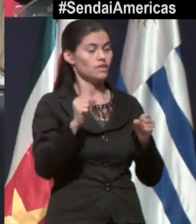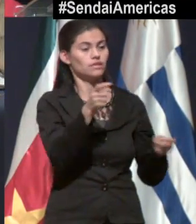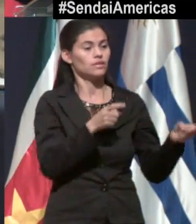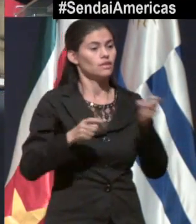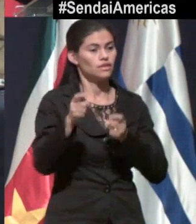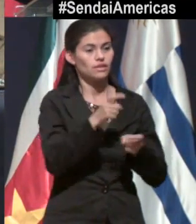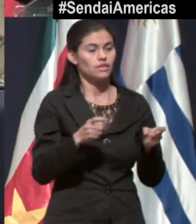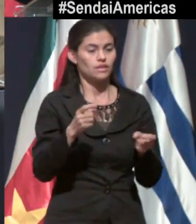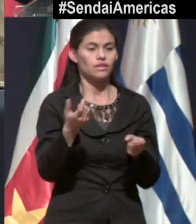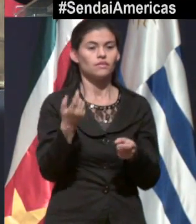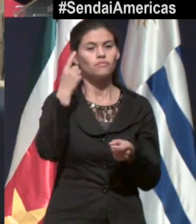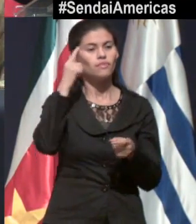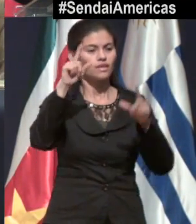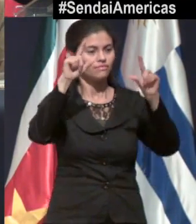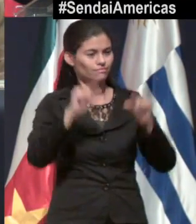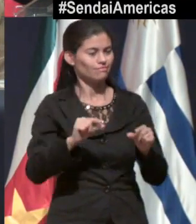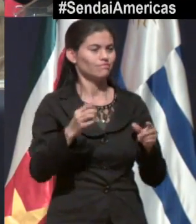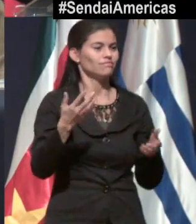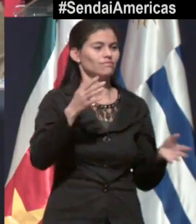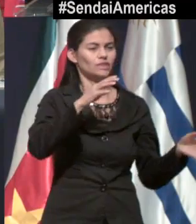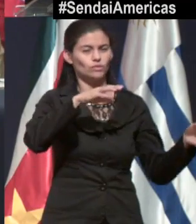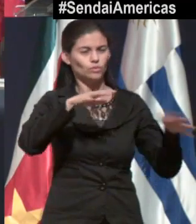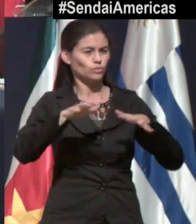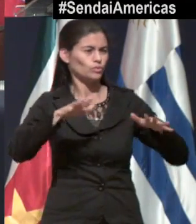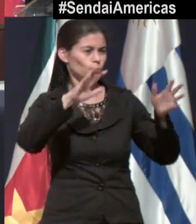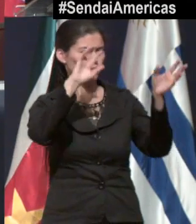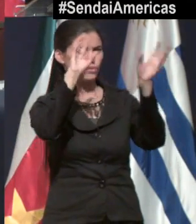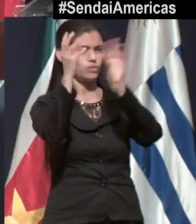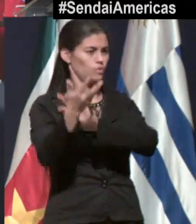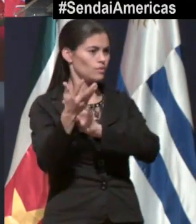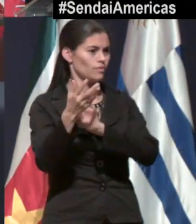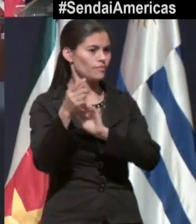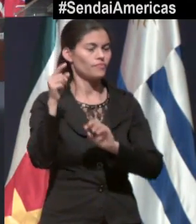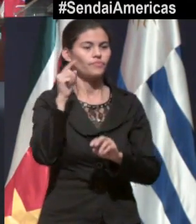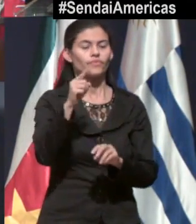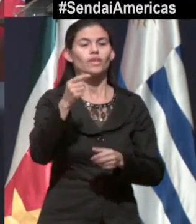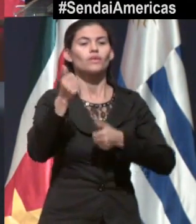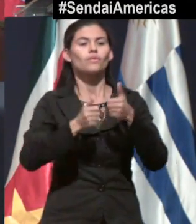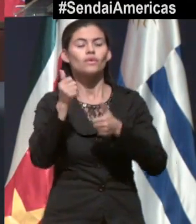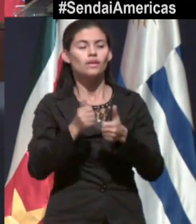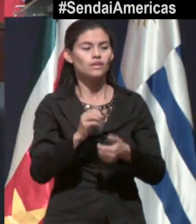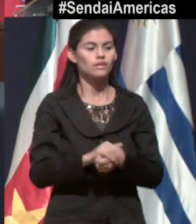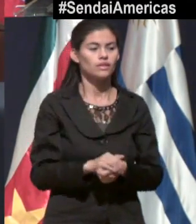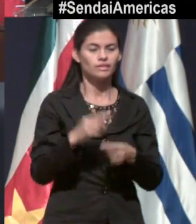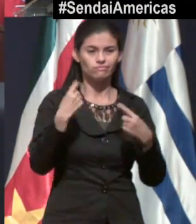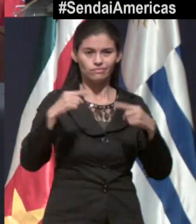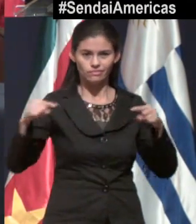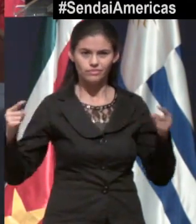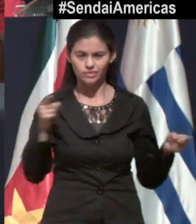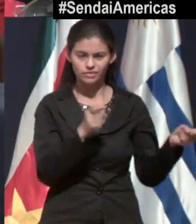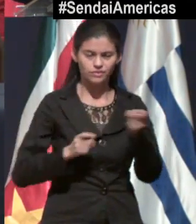Internacional para la Reducción de Desastres a la Red Interamericana de Mitigación de Desastres y sus